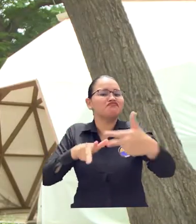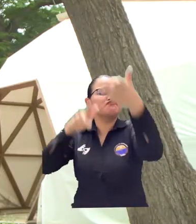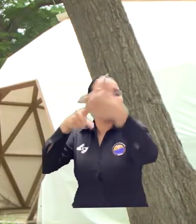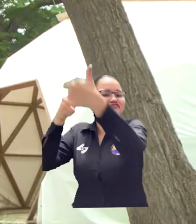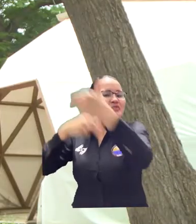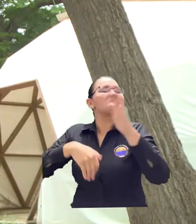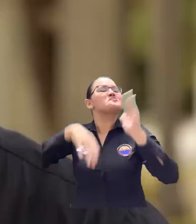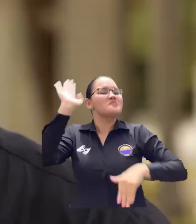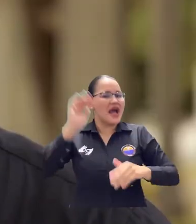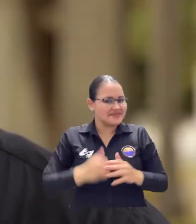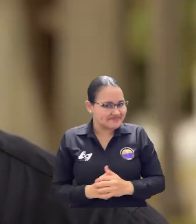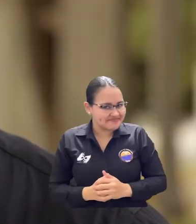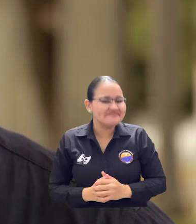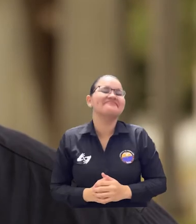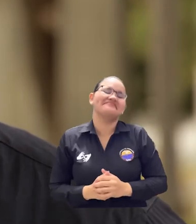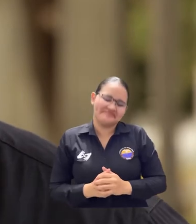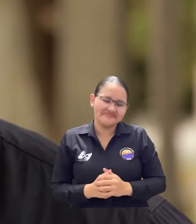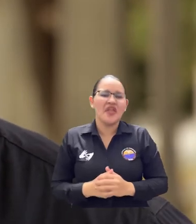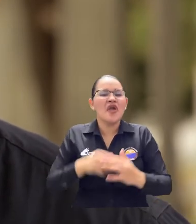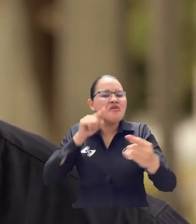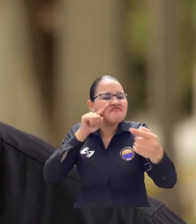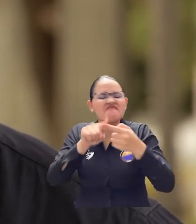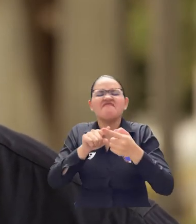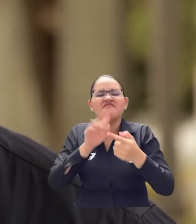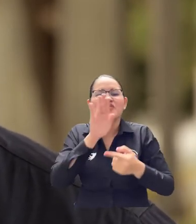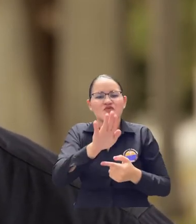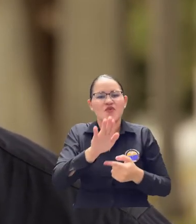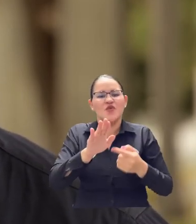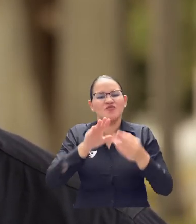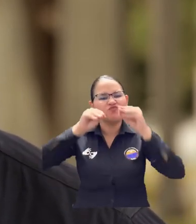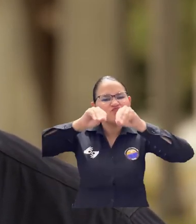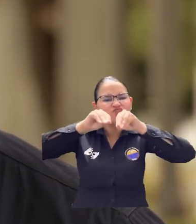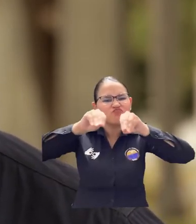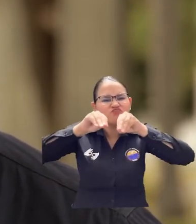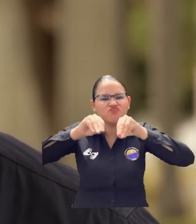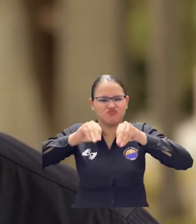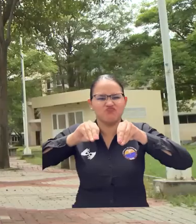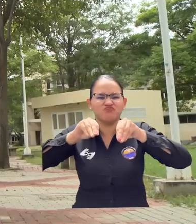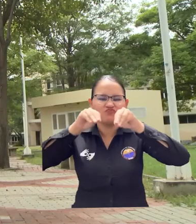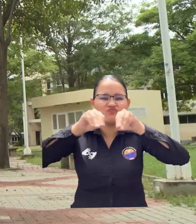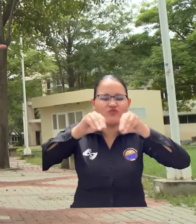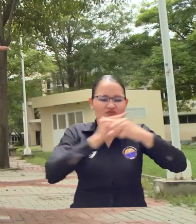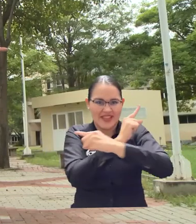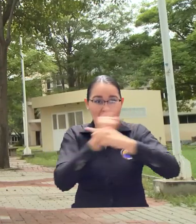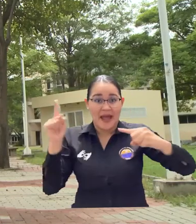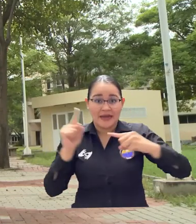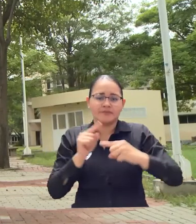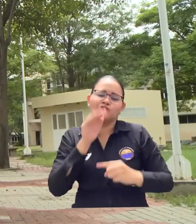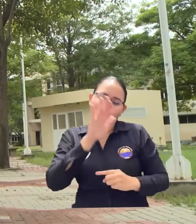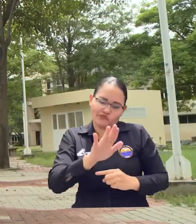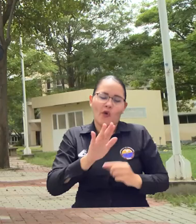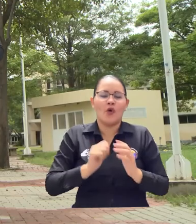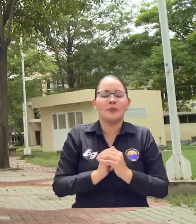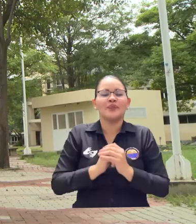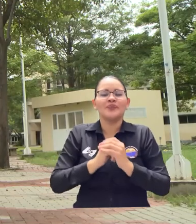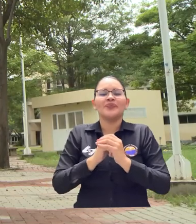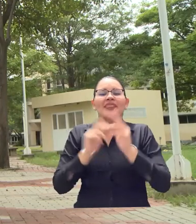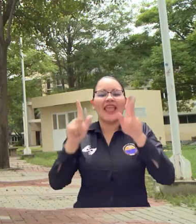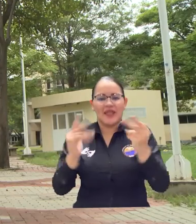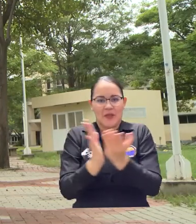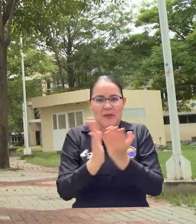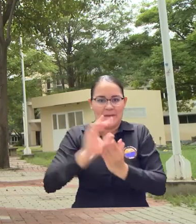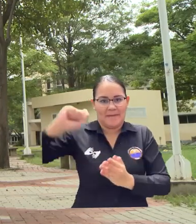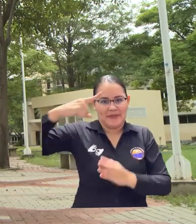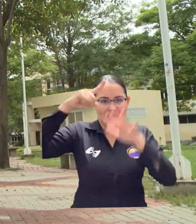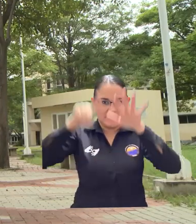herramientas por elección para desarrollar la inducción con nuestros compañeros de primer semestre. La semana de inducción fue liderada por la